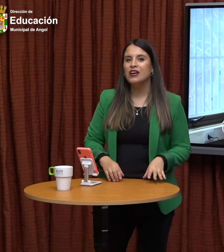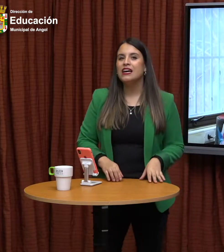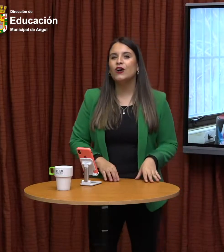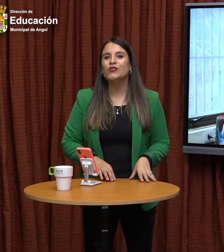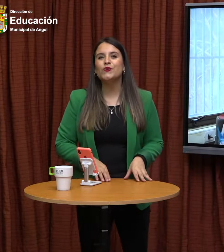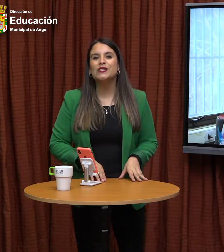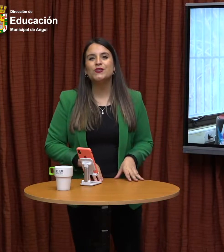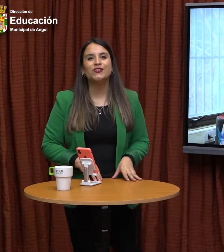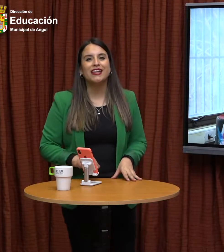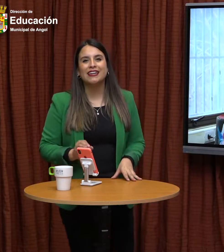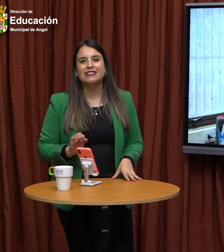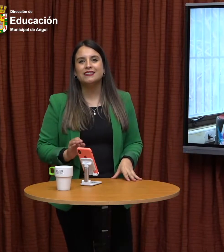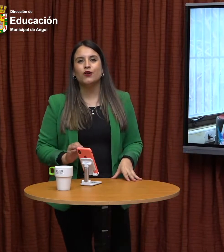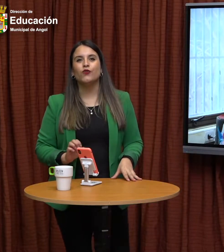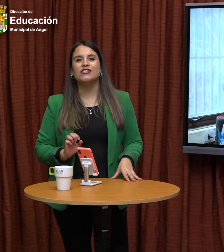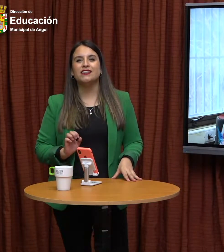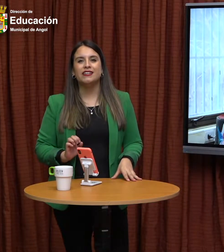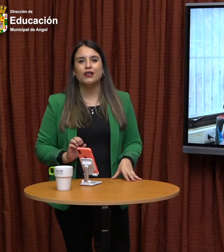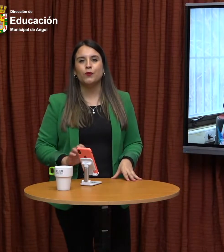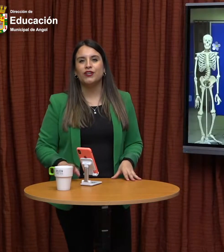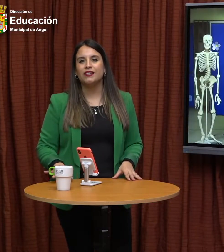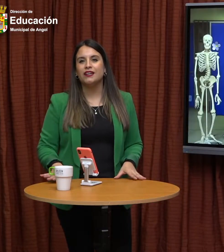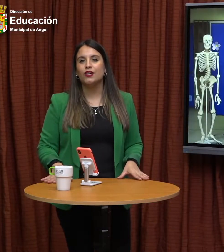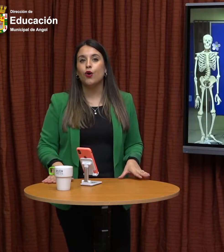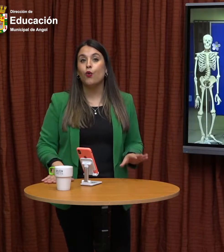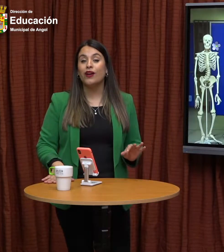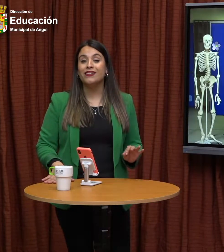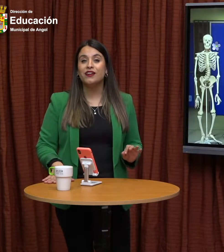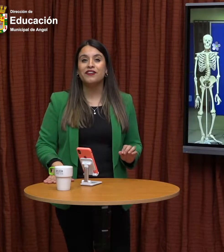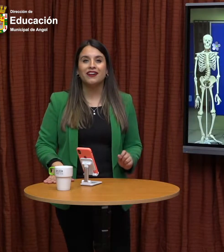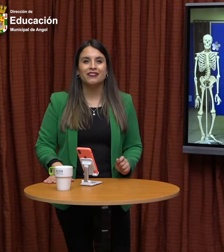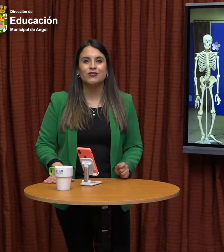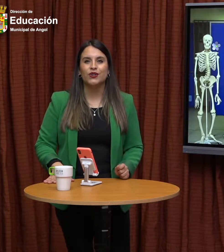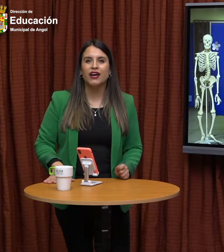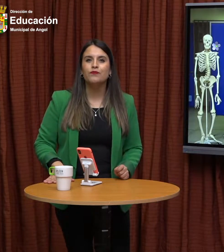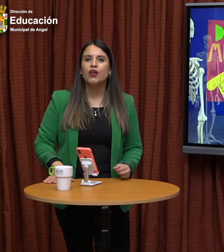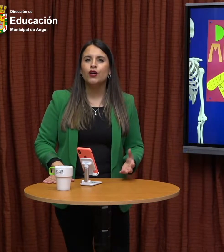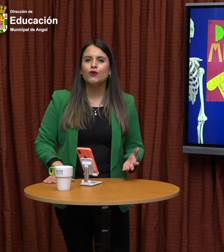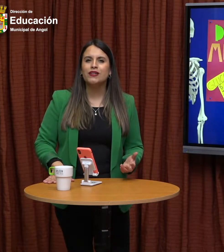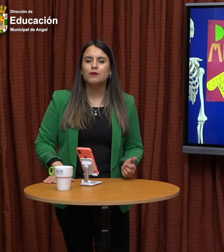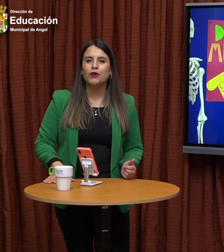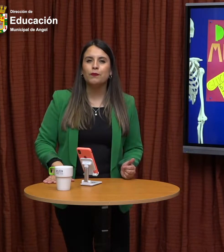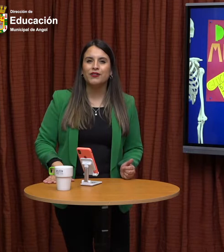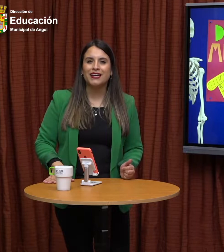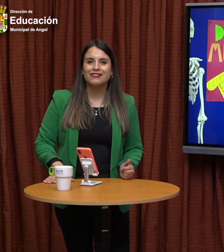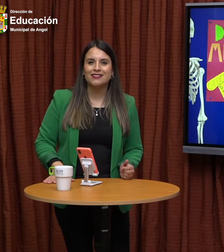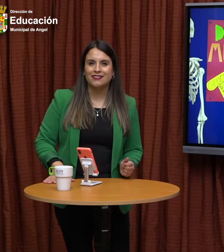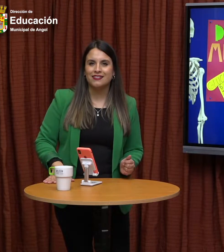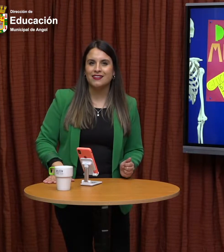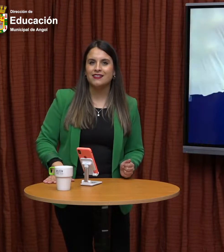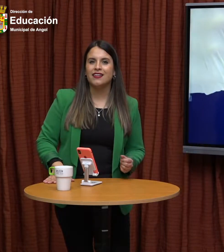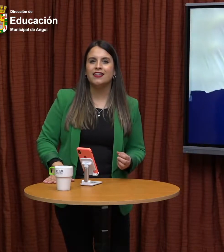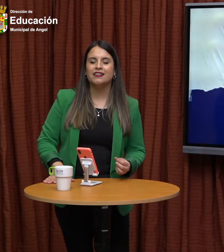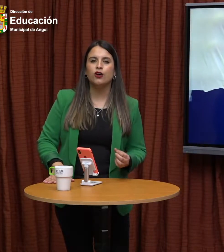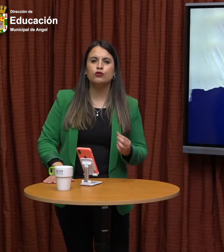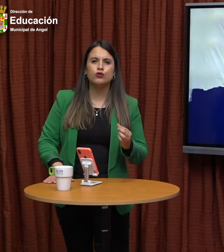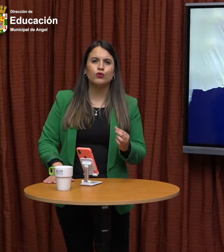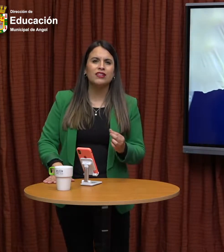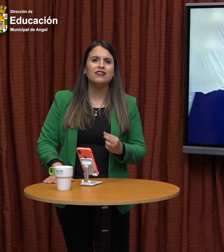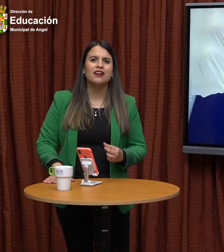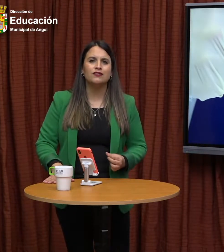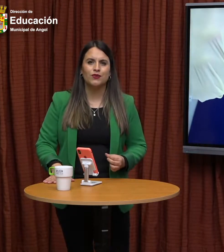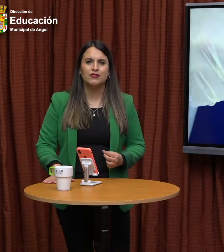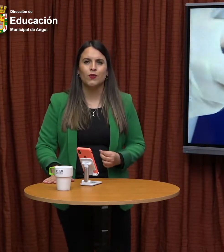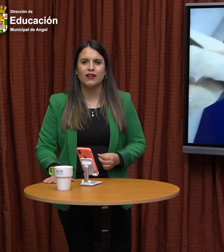A continuación, desde el Liceo Bicentenario Politécnico Juanita Fernández Solar, conoceremos importantes antecedentes de estas